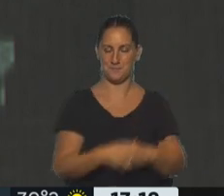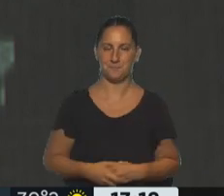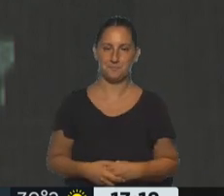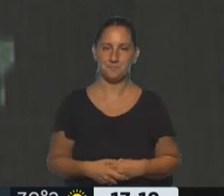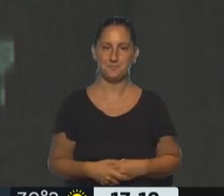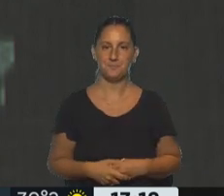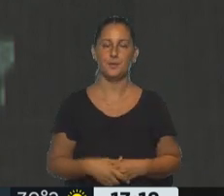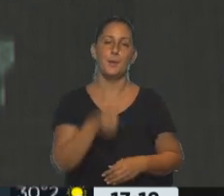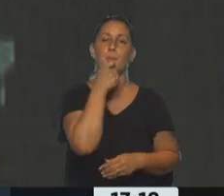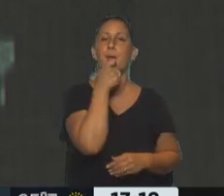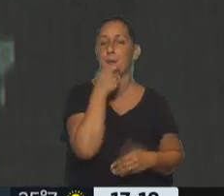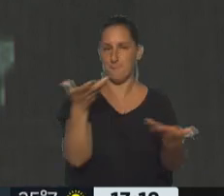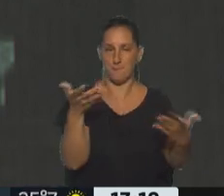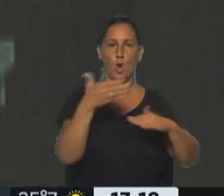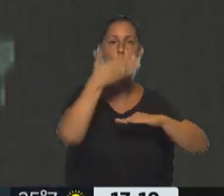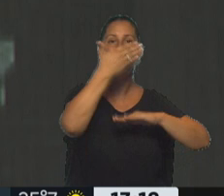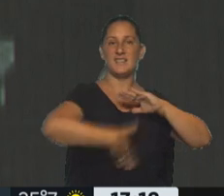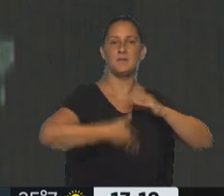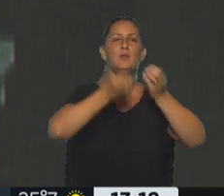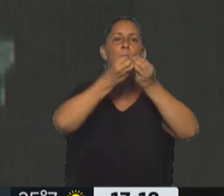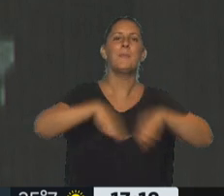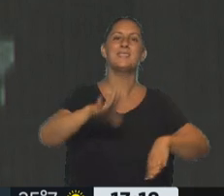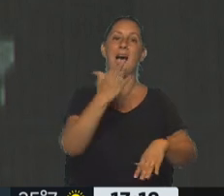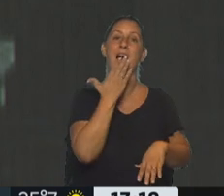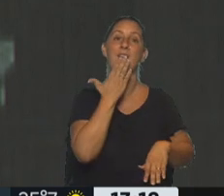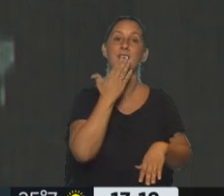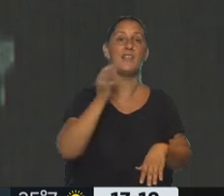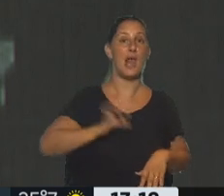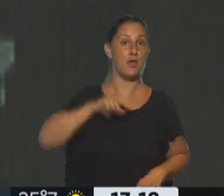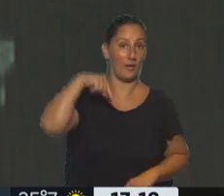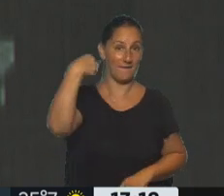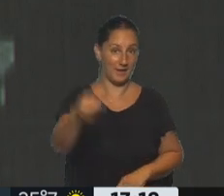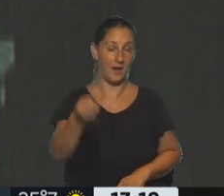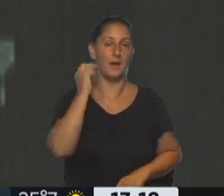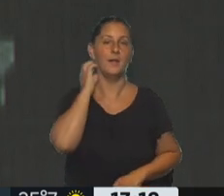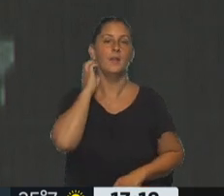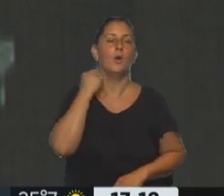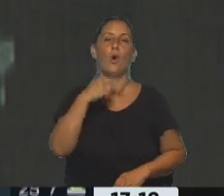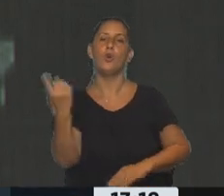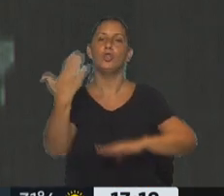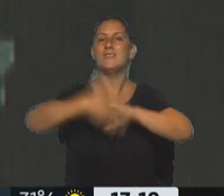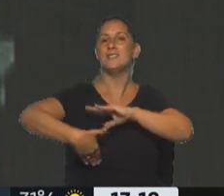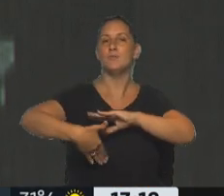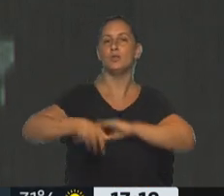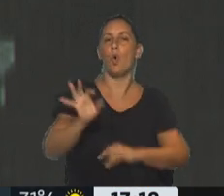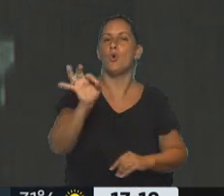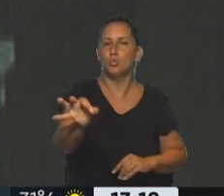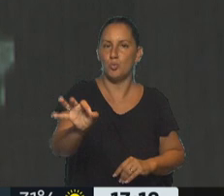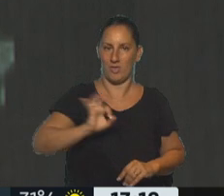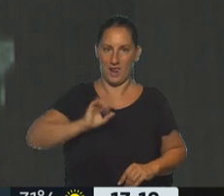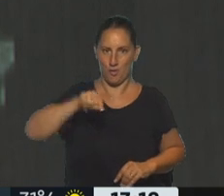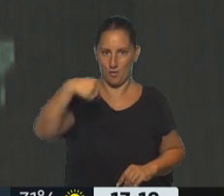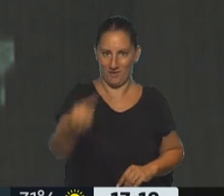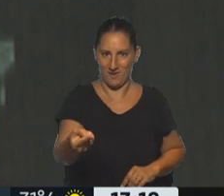más clara arrancan en abril del 2024 otros vencimientos están en octubre del 2024